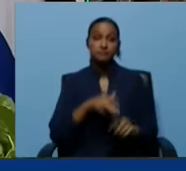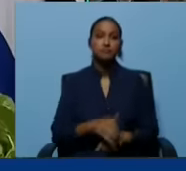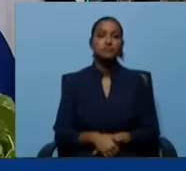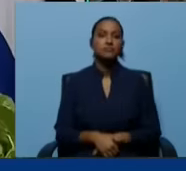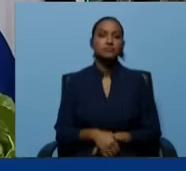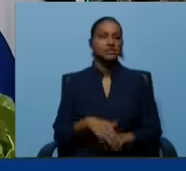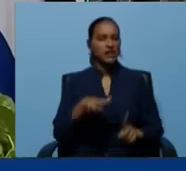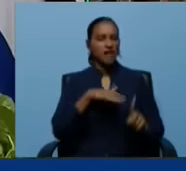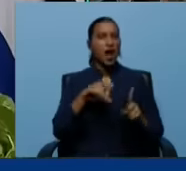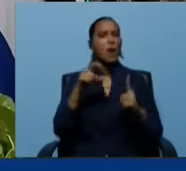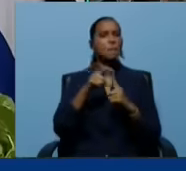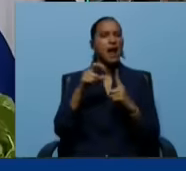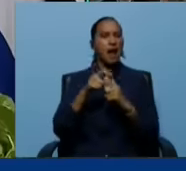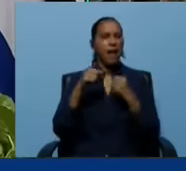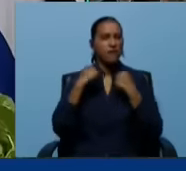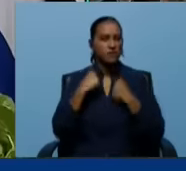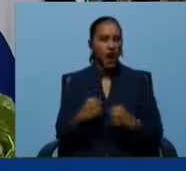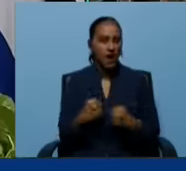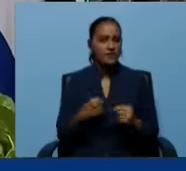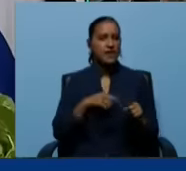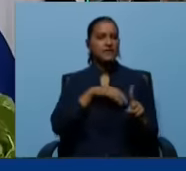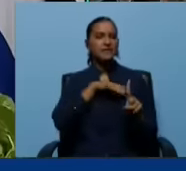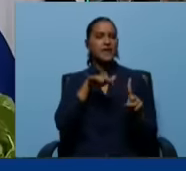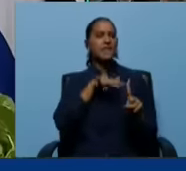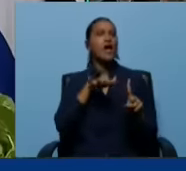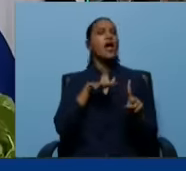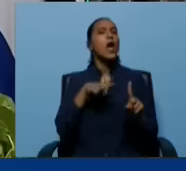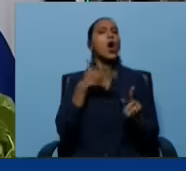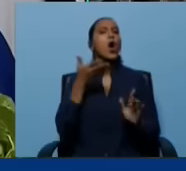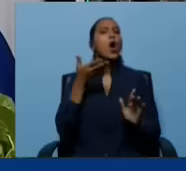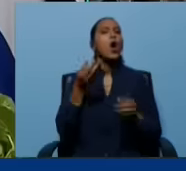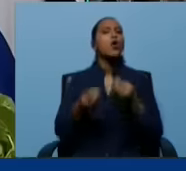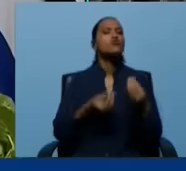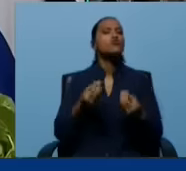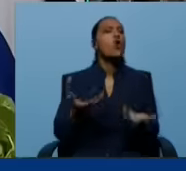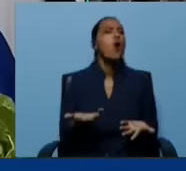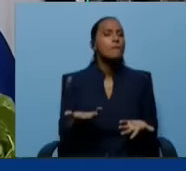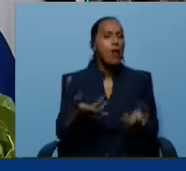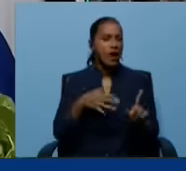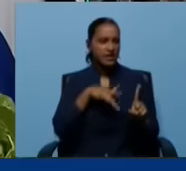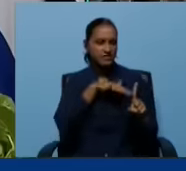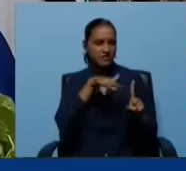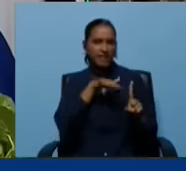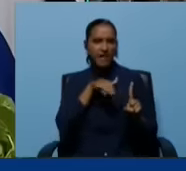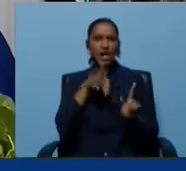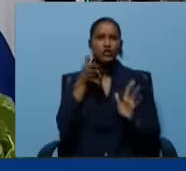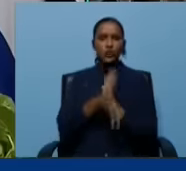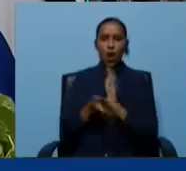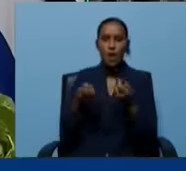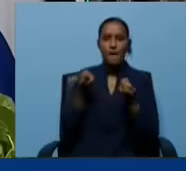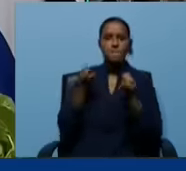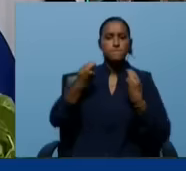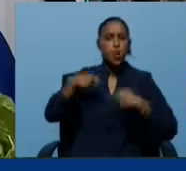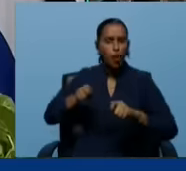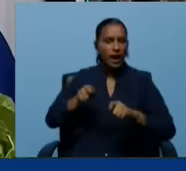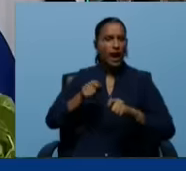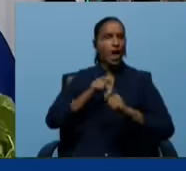agresiones económicas, con eso que llaman sanciones, que no son más que agresiones,